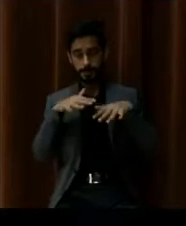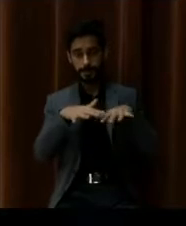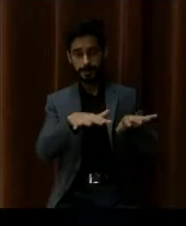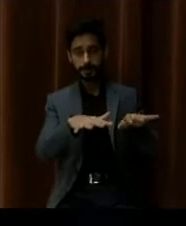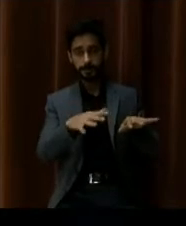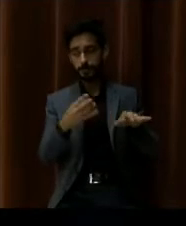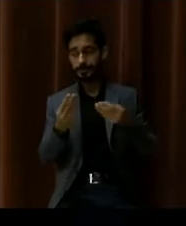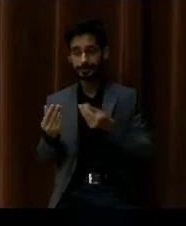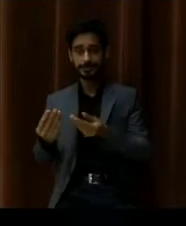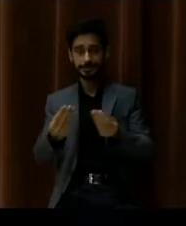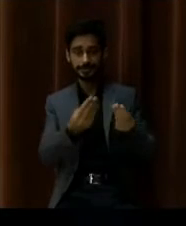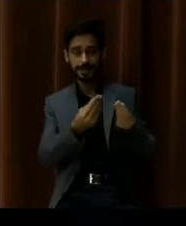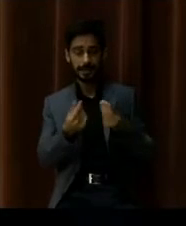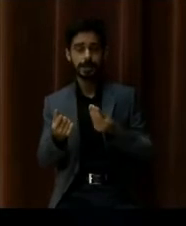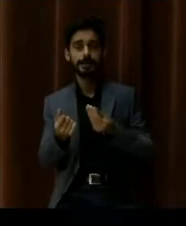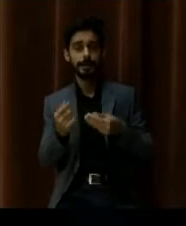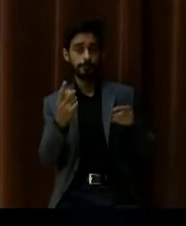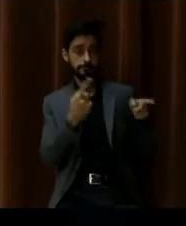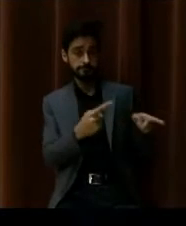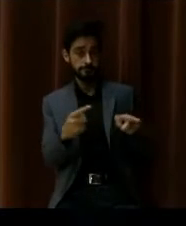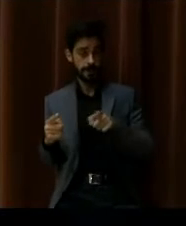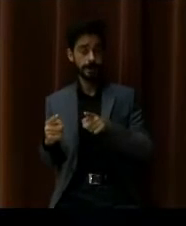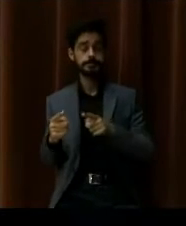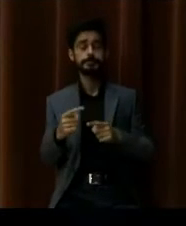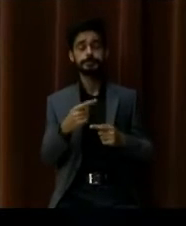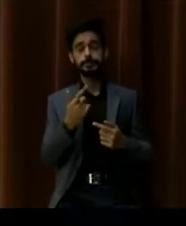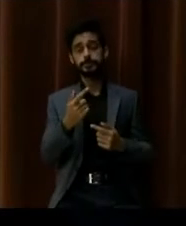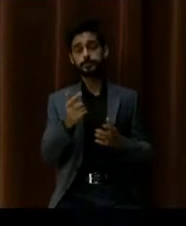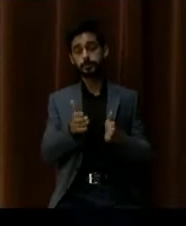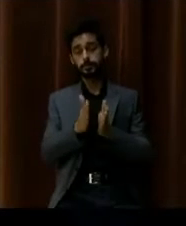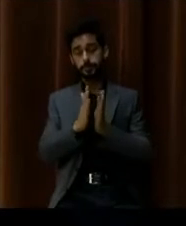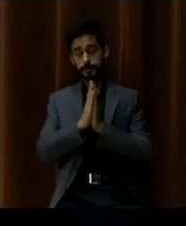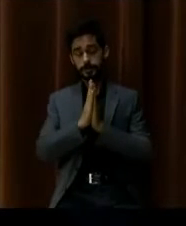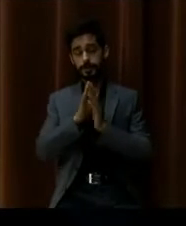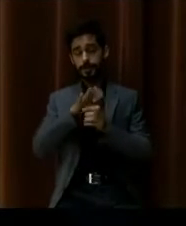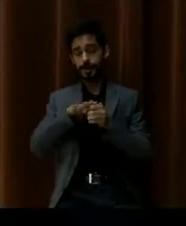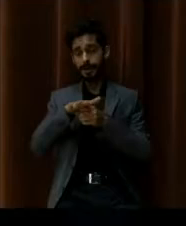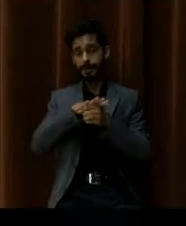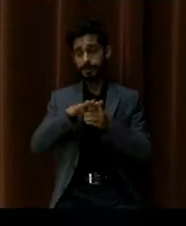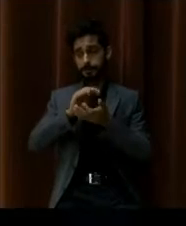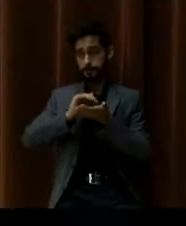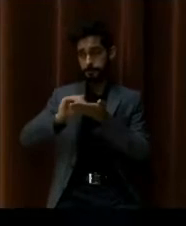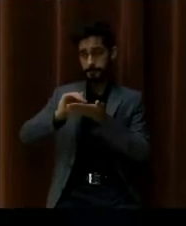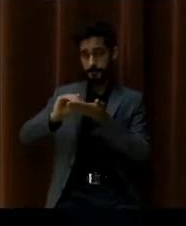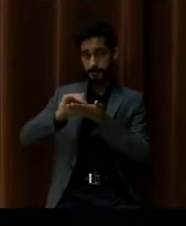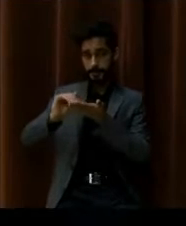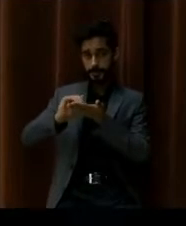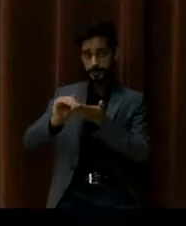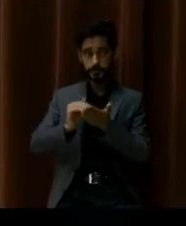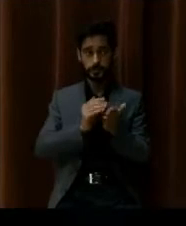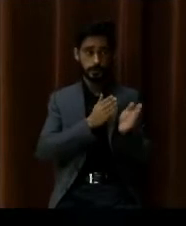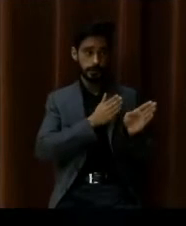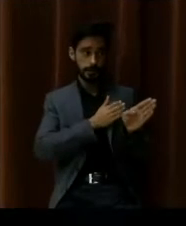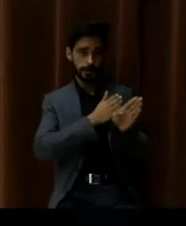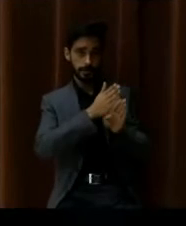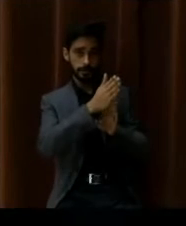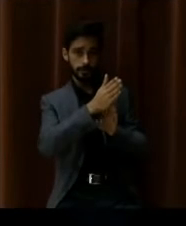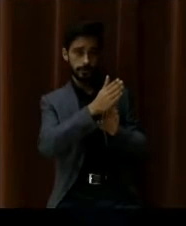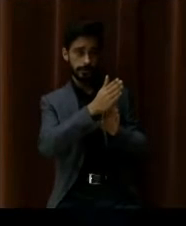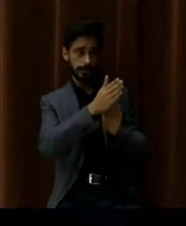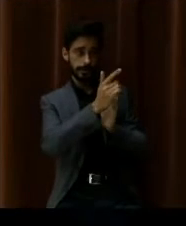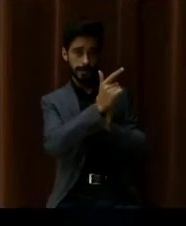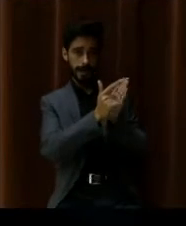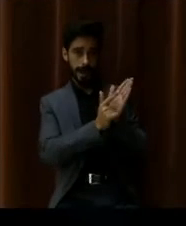yo pedí al director del área de permisos y al director de la edición legal que en cuanto esas